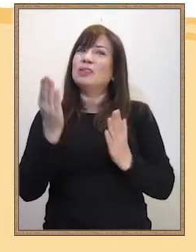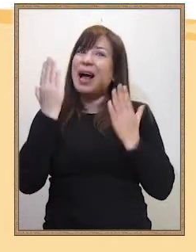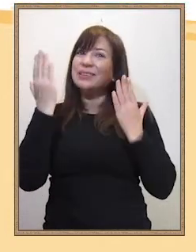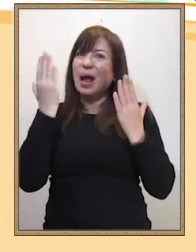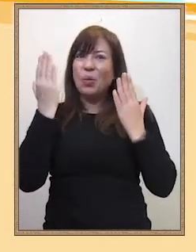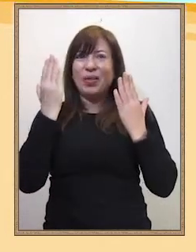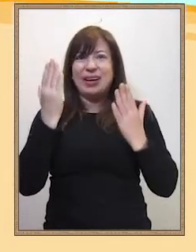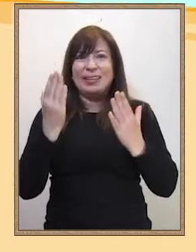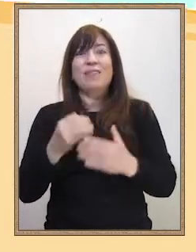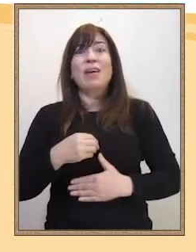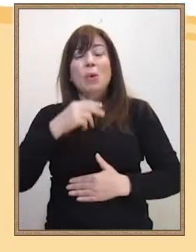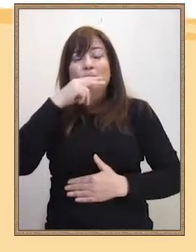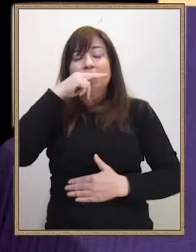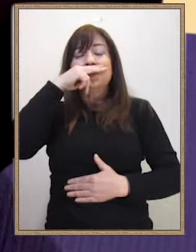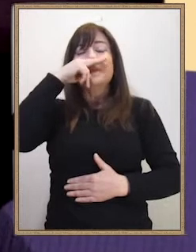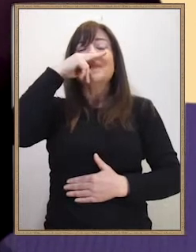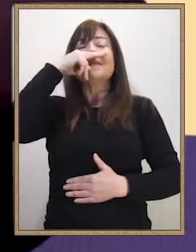saludarnos. Vamos a inhalar.